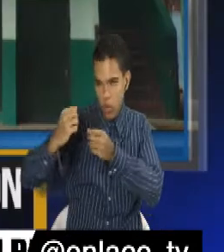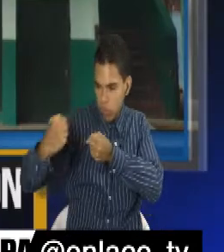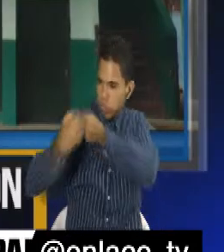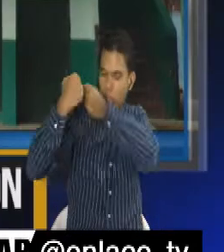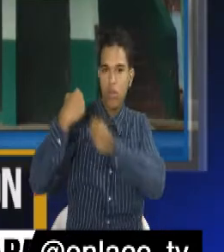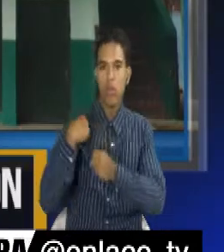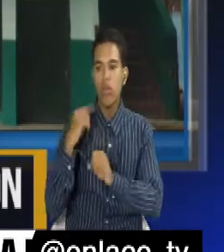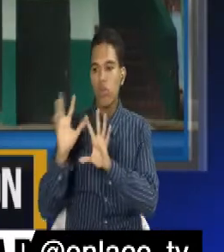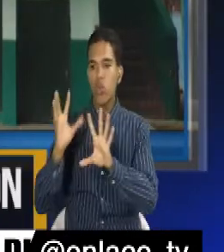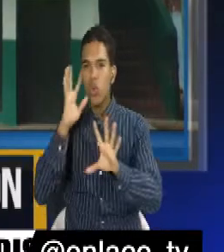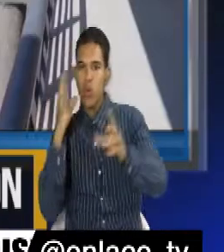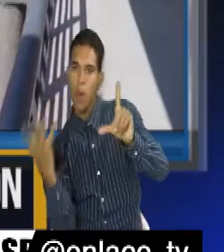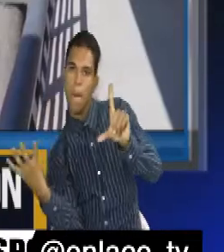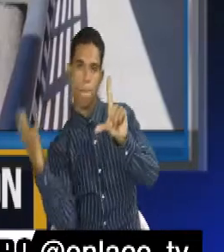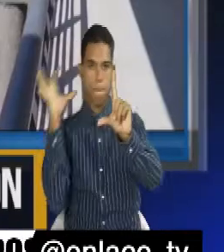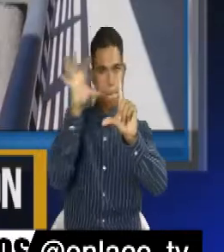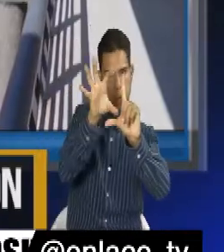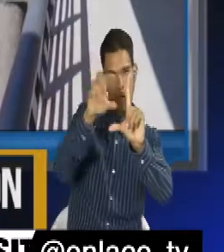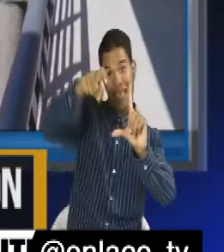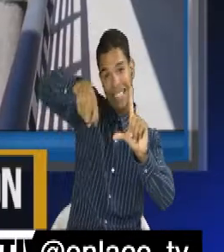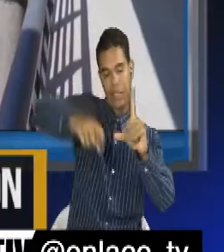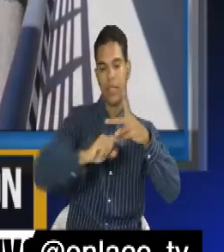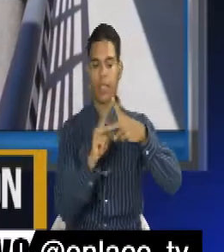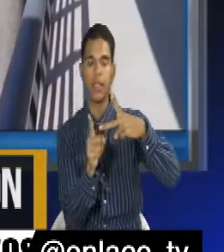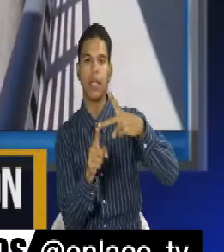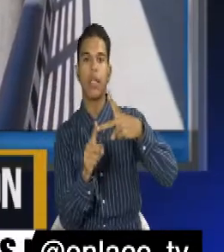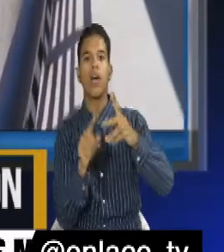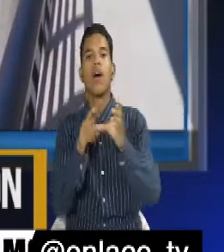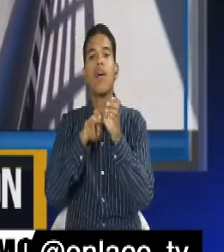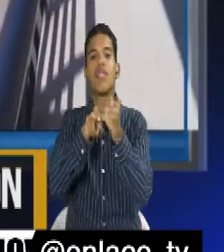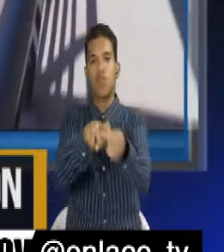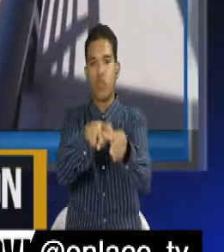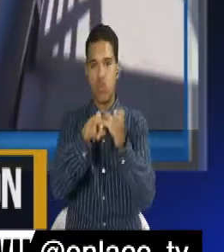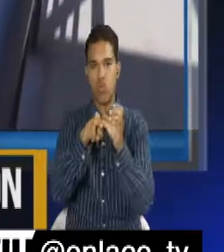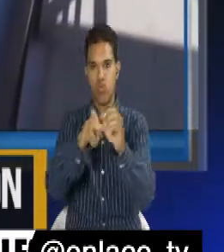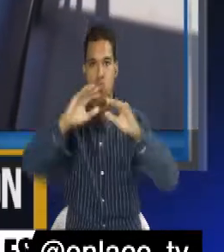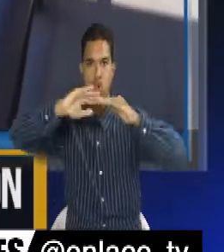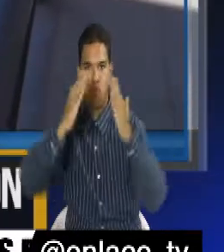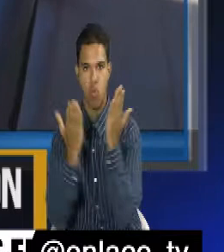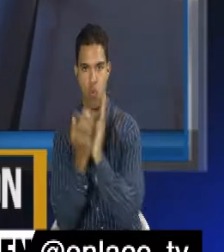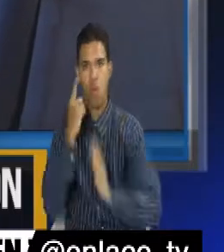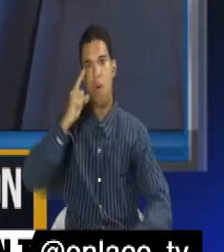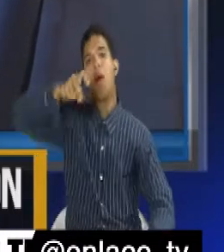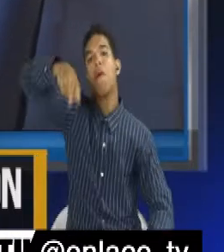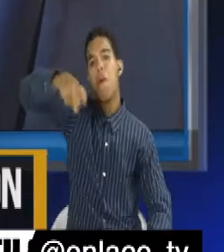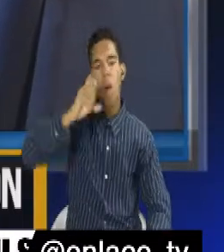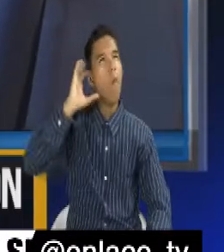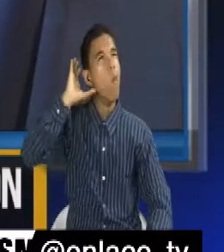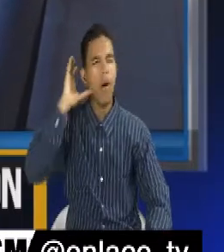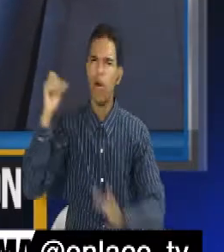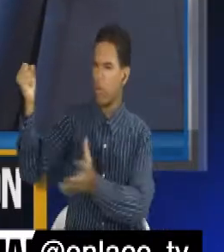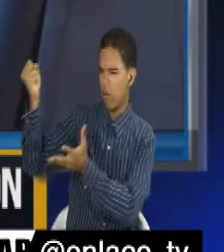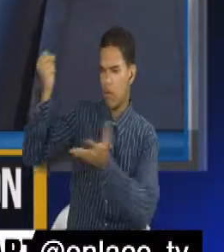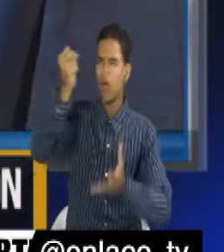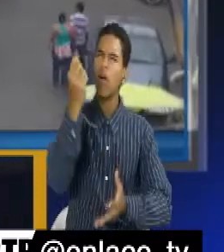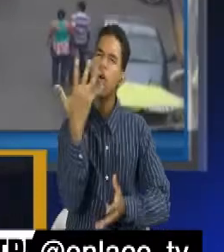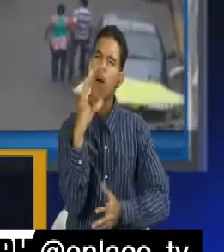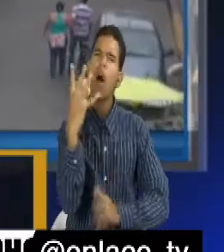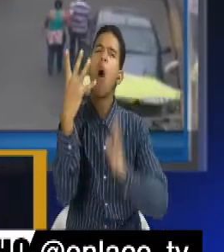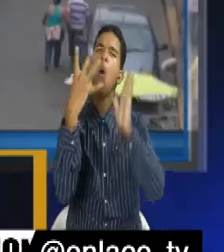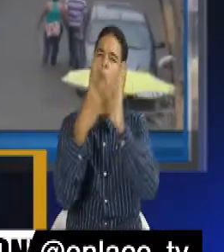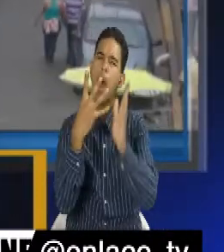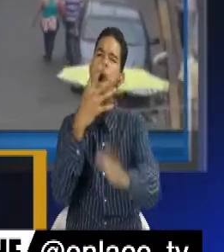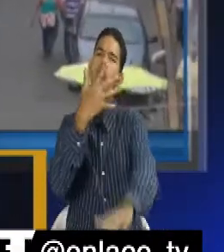montarlos a página. Tenemos el tema del transporte escolar, ahí tenemos recursos alrededor de unos 4.500 millones de pesos